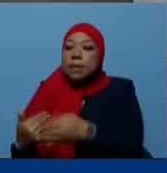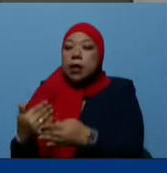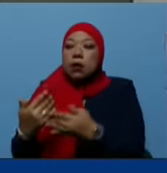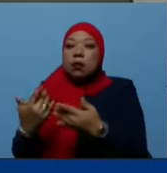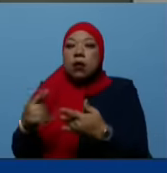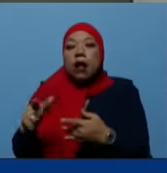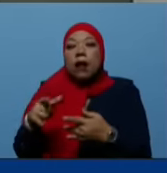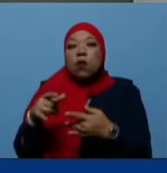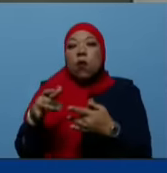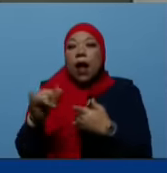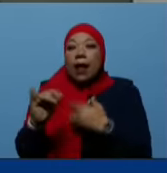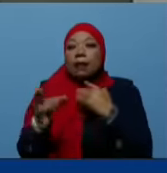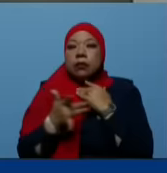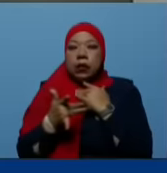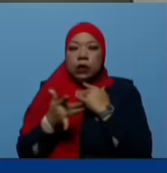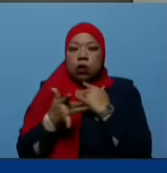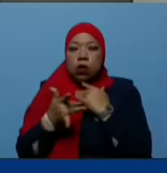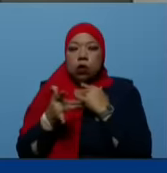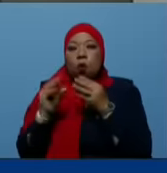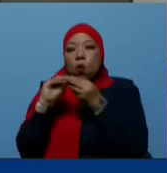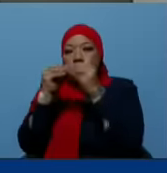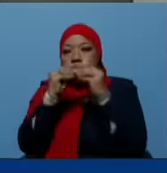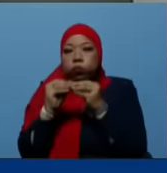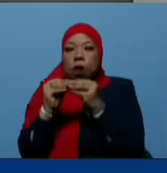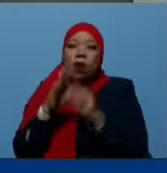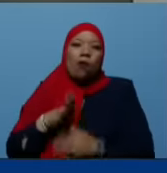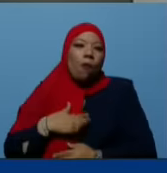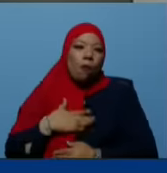Hay detalles técnicos que no debo dar.